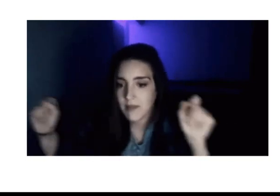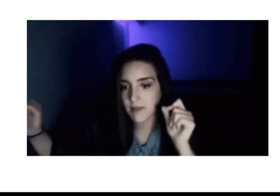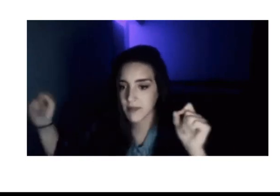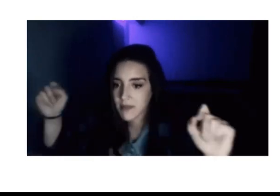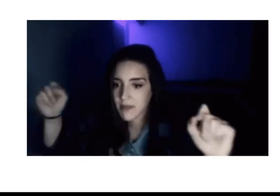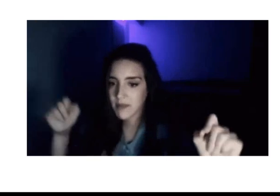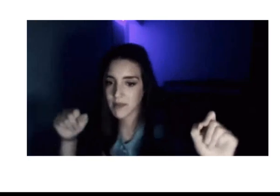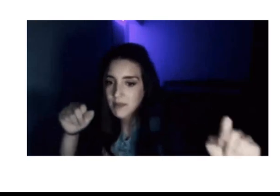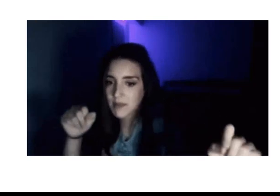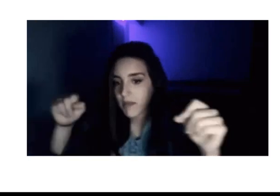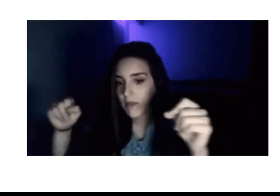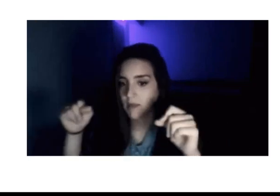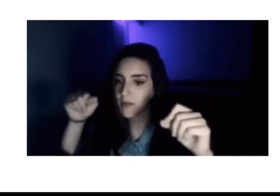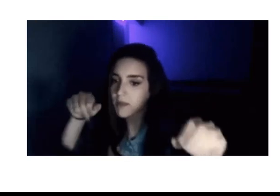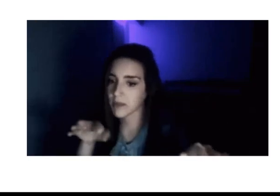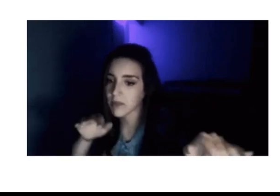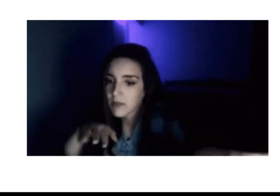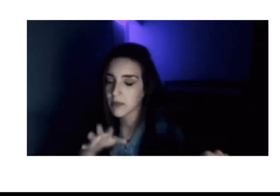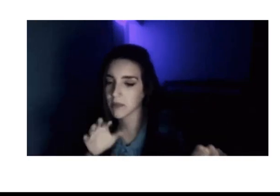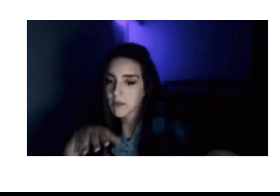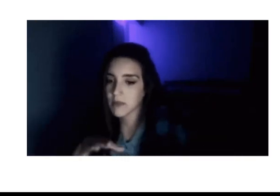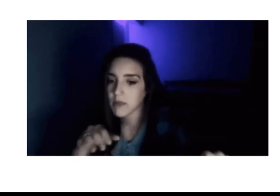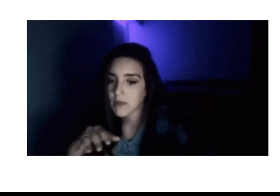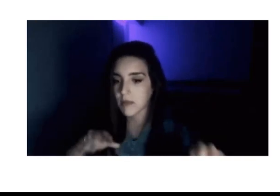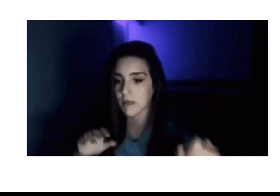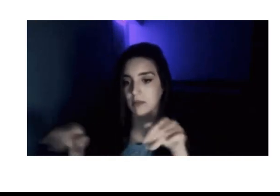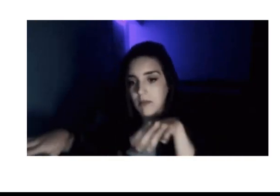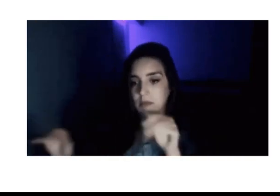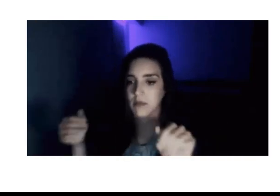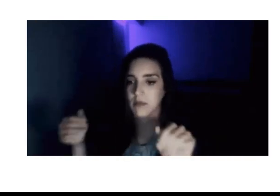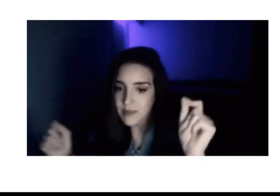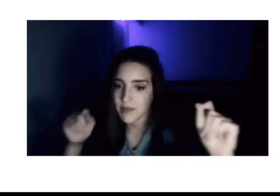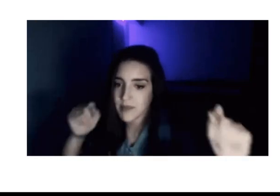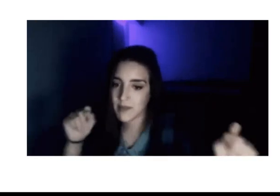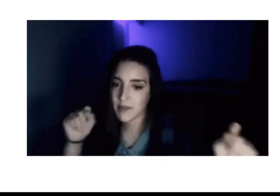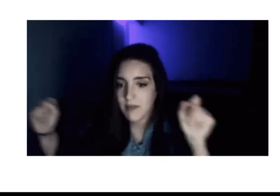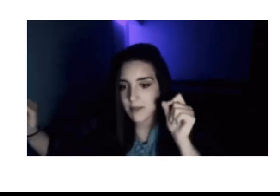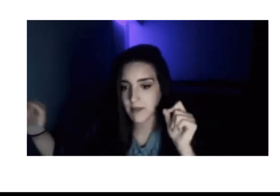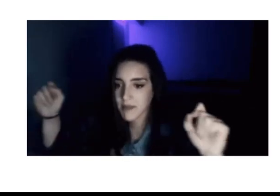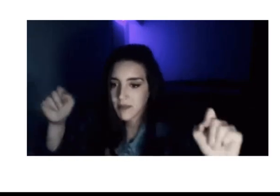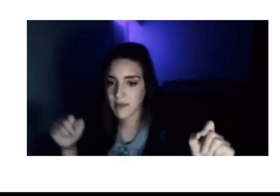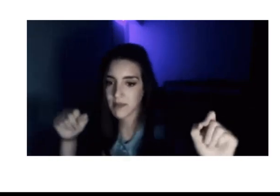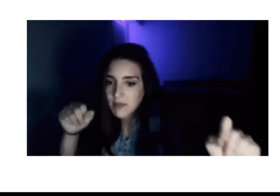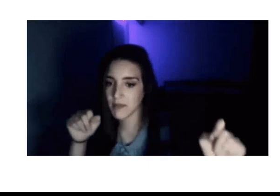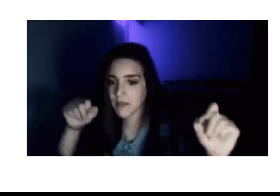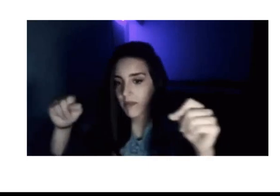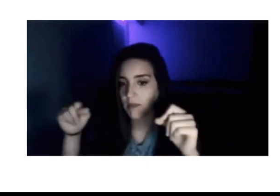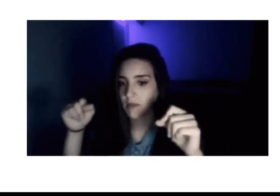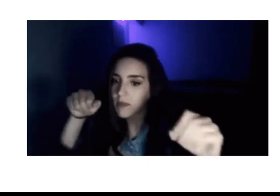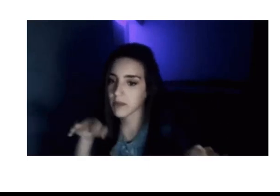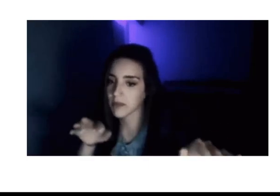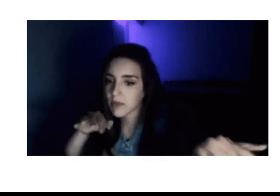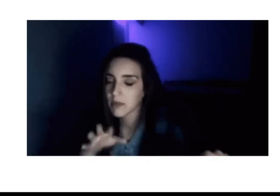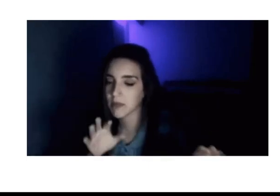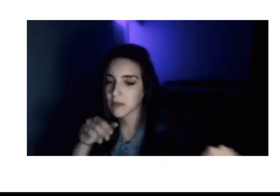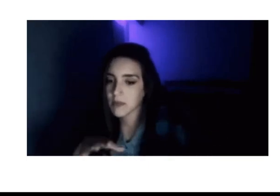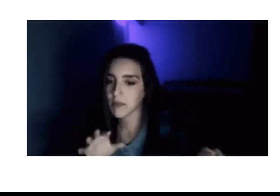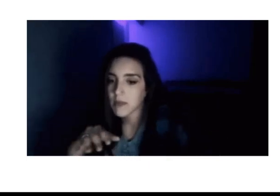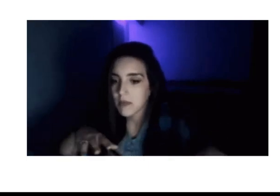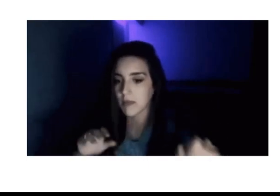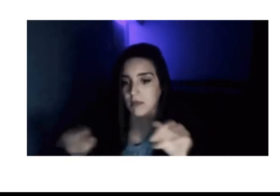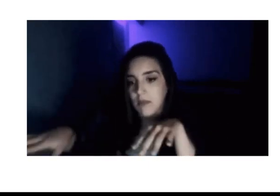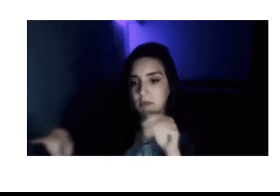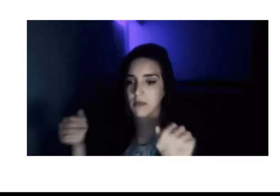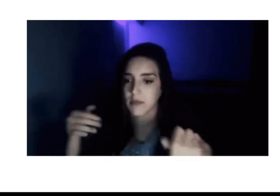¿no? Unas mujeres danzando. También a me encanta este ambiente de final de siglo, principio del siglo XX,